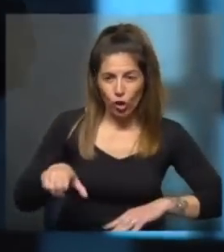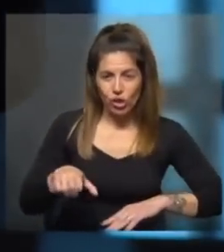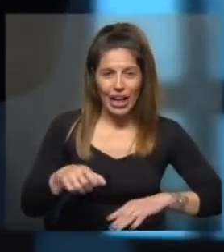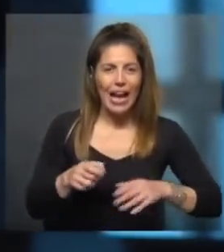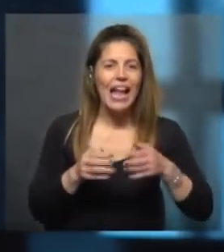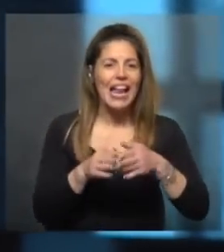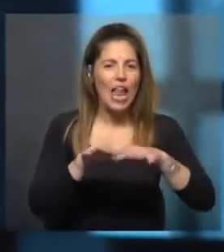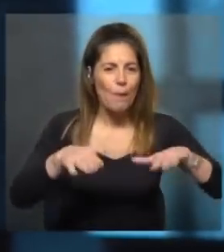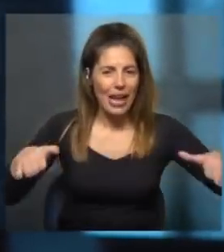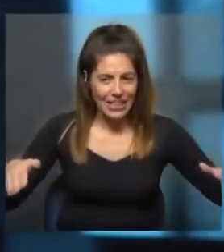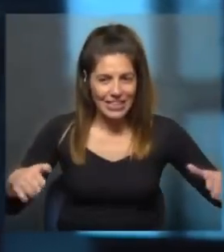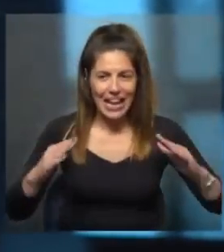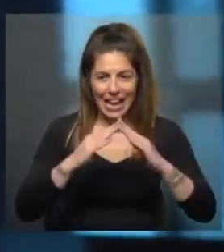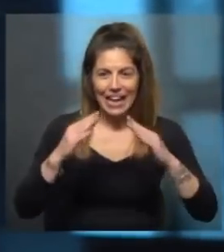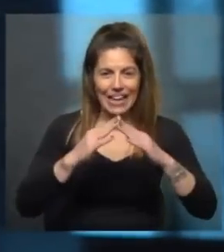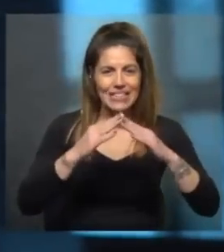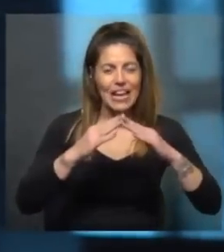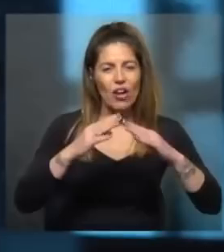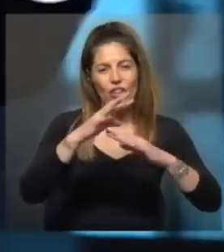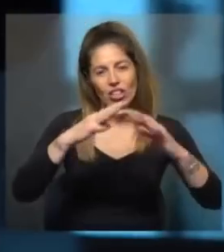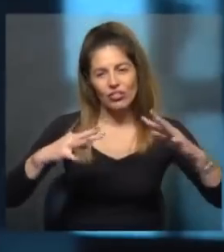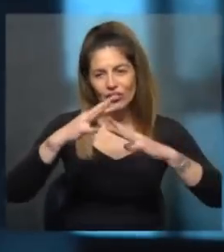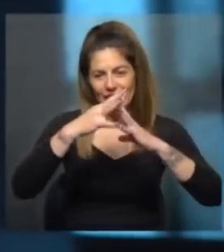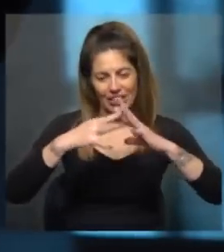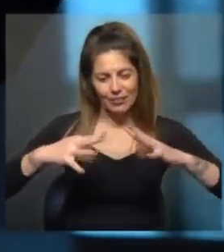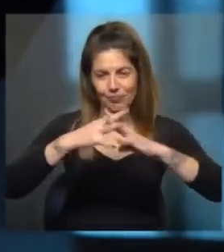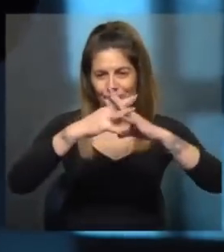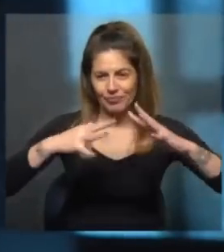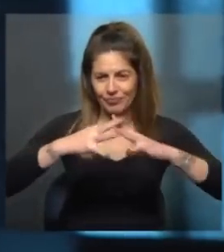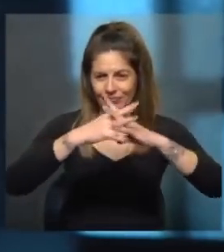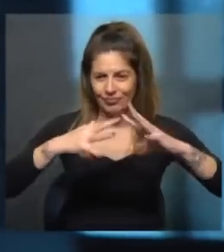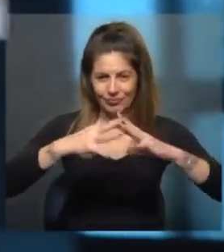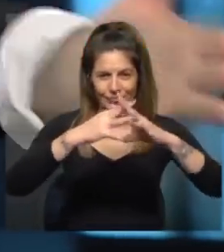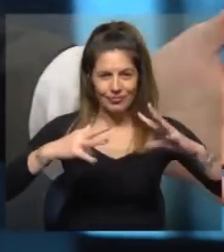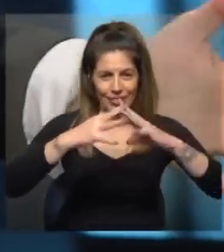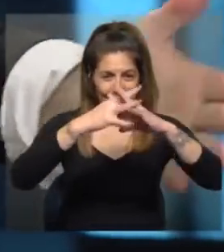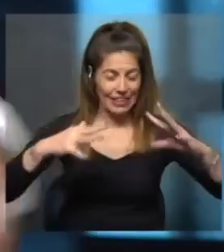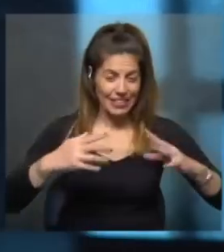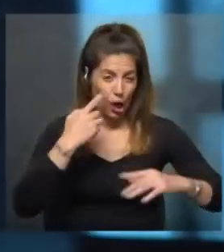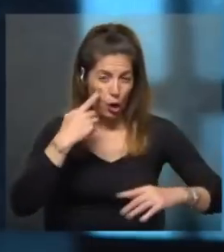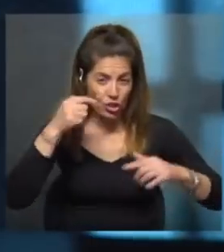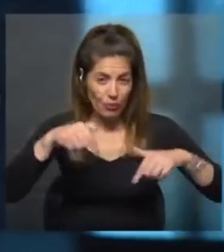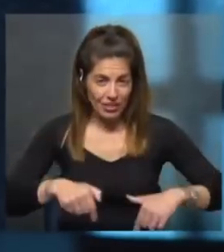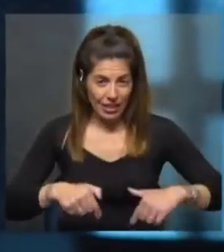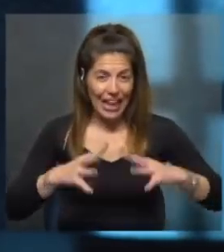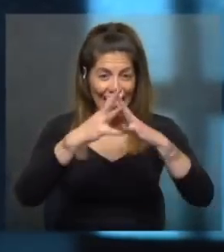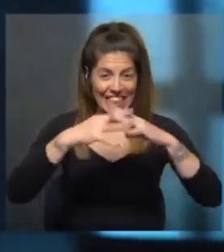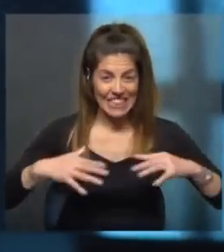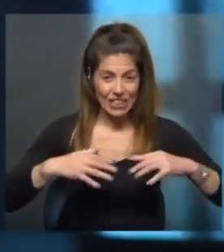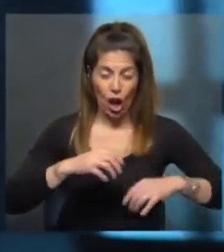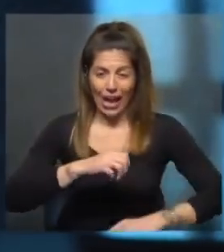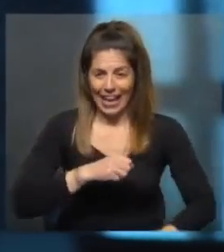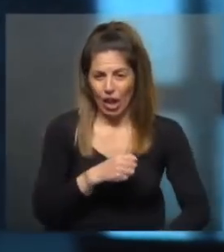cuando hacés la casa con techo de quincho ese que es peinadito así para arriba el quincho que conocemos acá es el quincho escocés